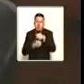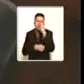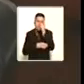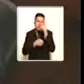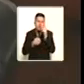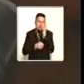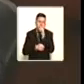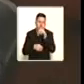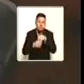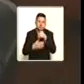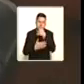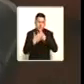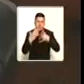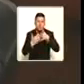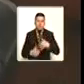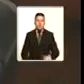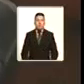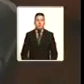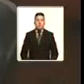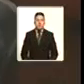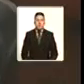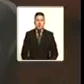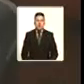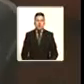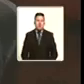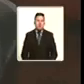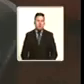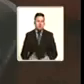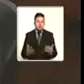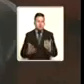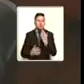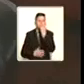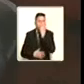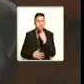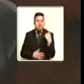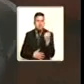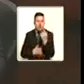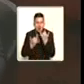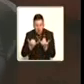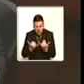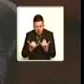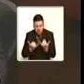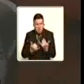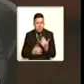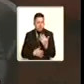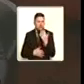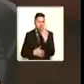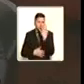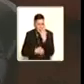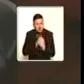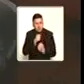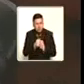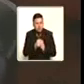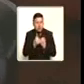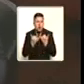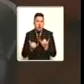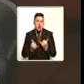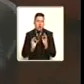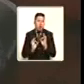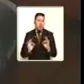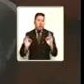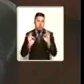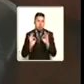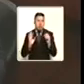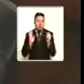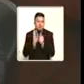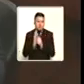política antidrogas en el país. Los arqueos de cifras que teníamos hasta hace 4 años, hoy ya no están y